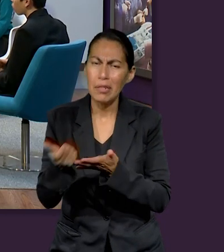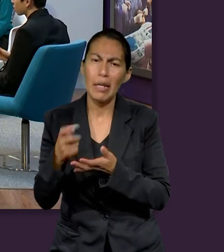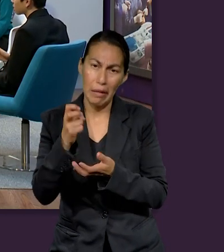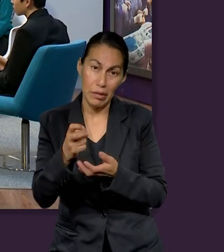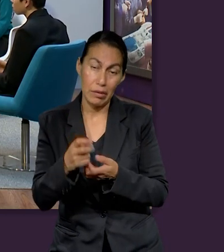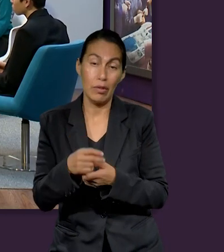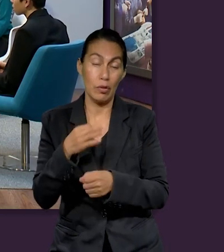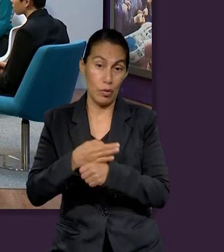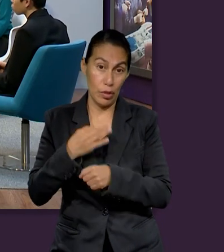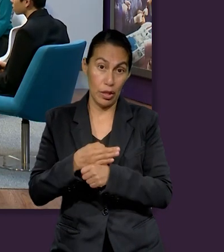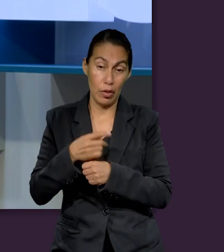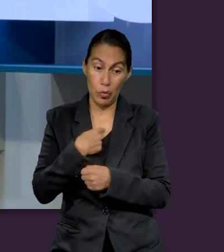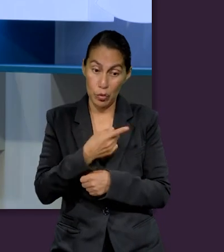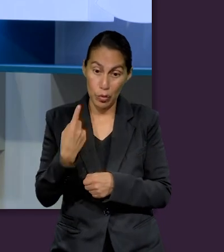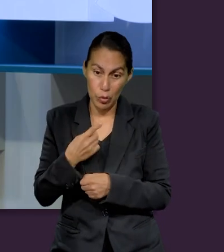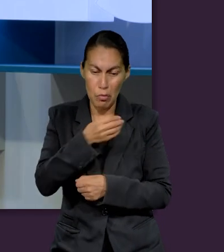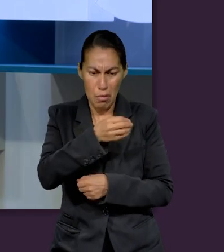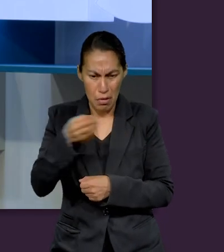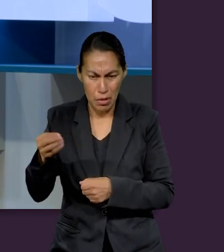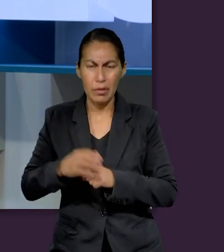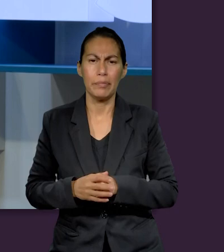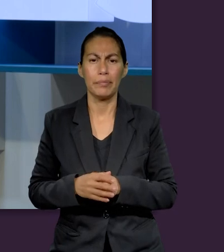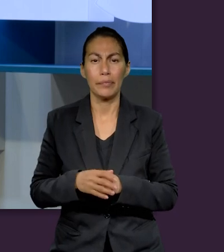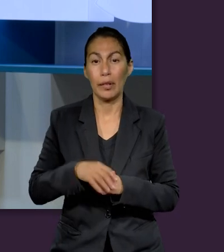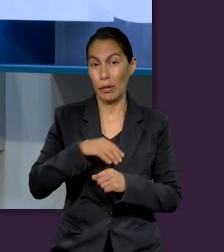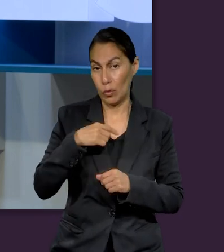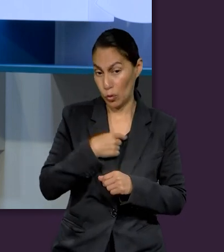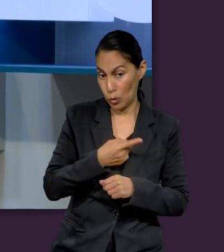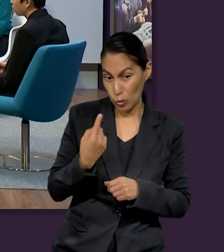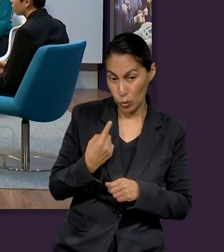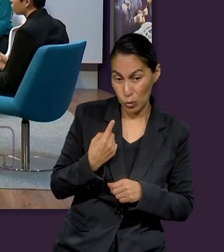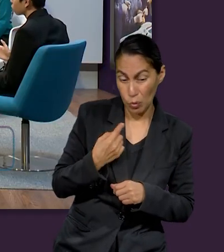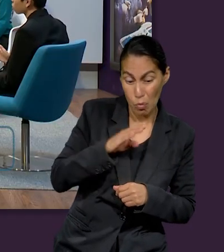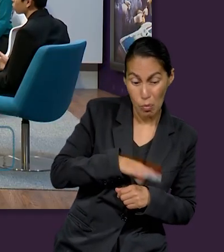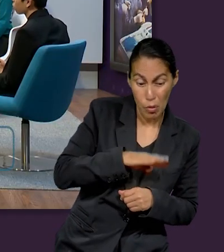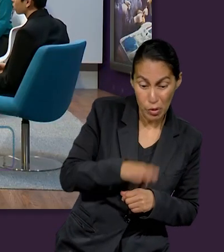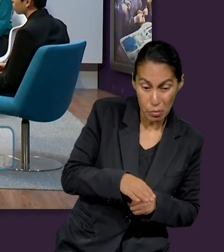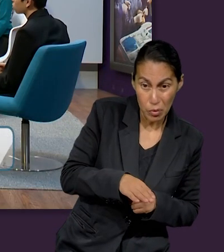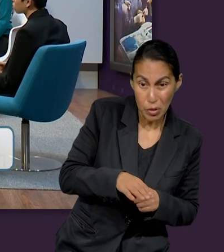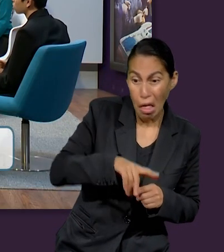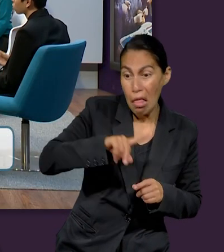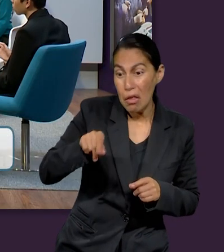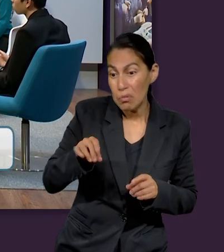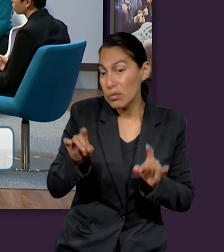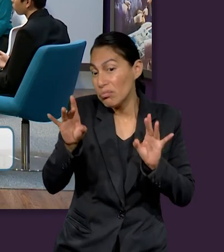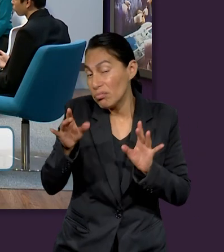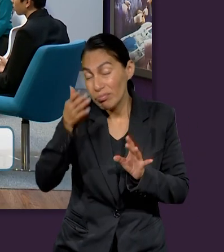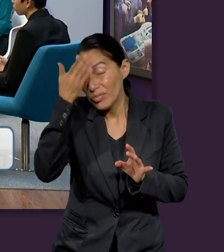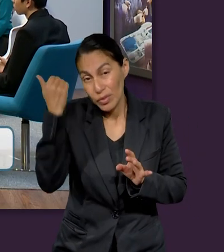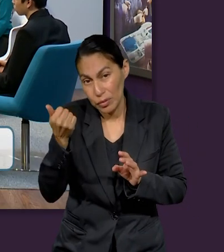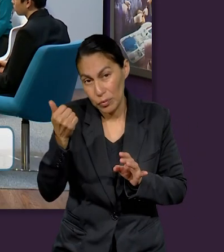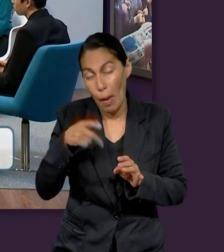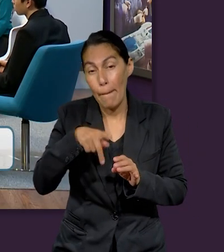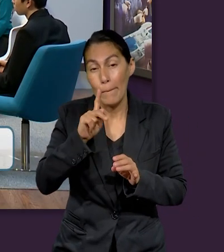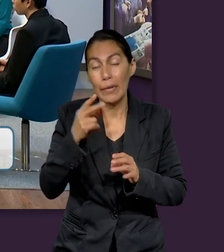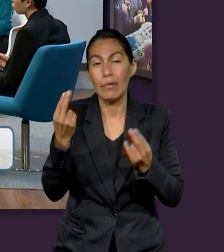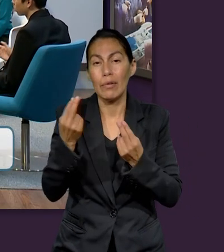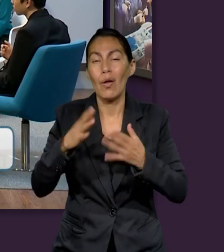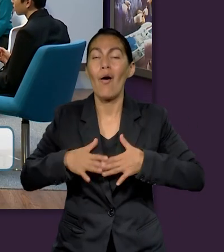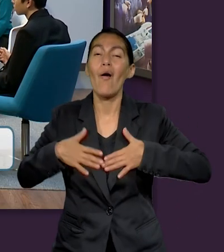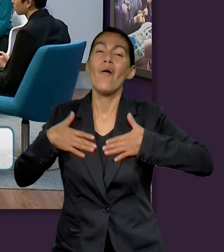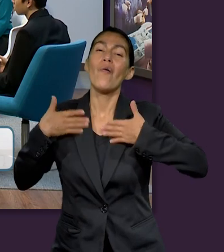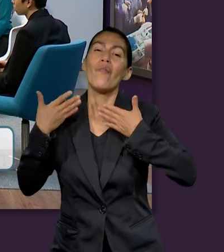aunque Sí cierto que después de la muerte no sabemos qué va a pasar nosotros podemos número uno confiar en personas